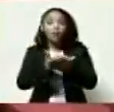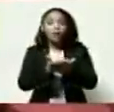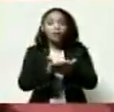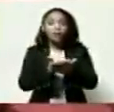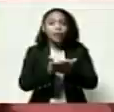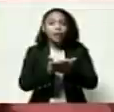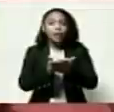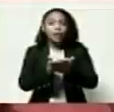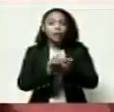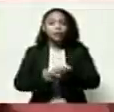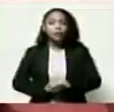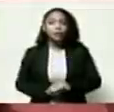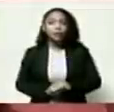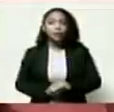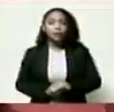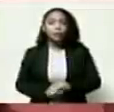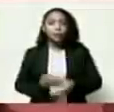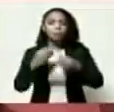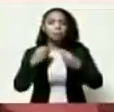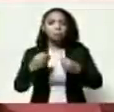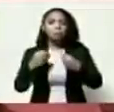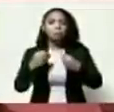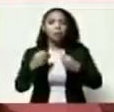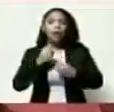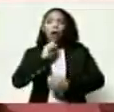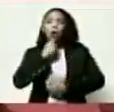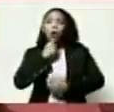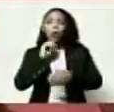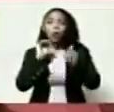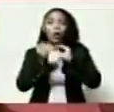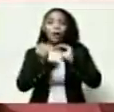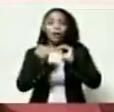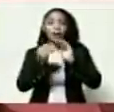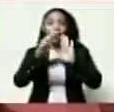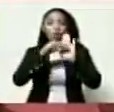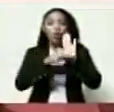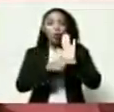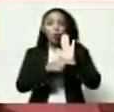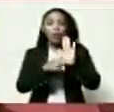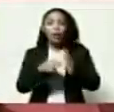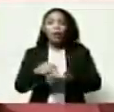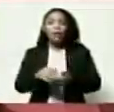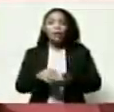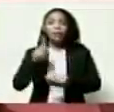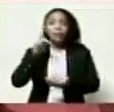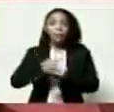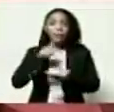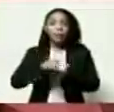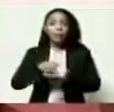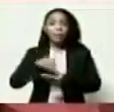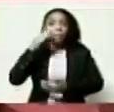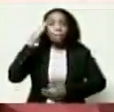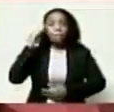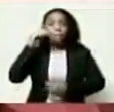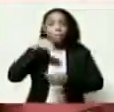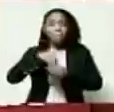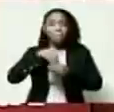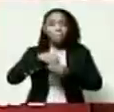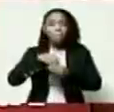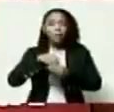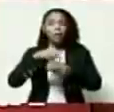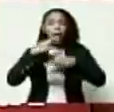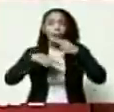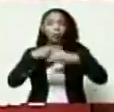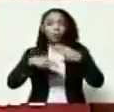se hizo la propuesta para un código de ética del militante y de la militante revolucionario, que no